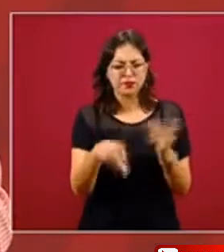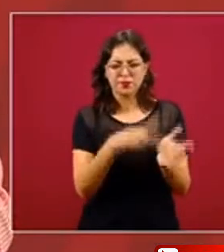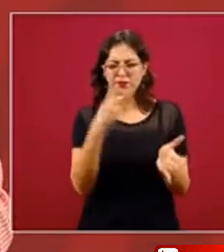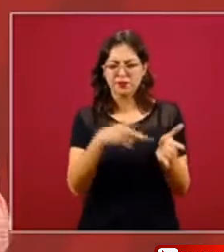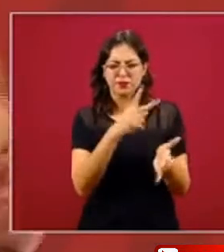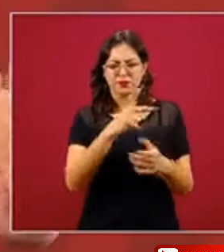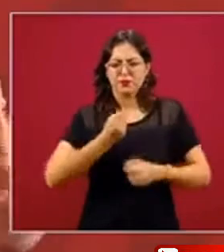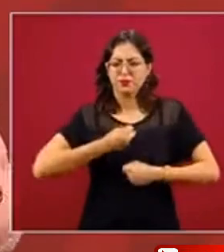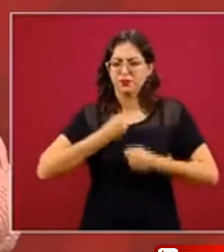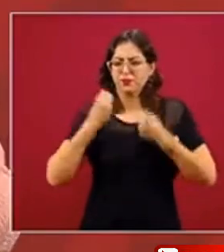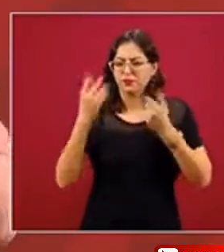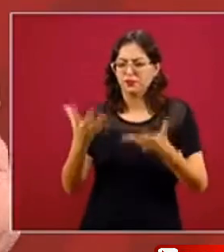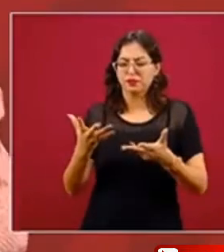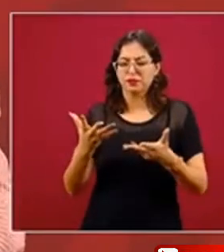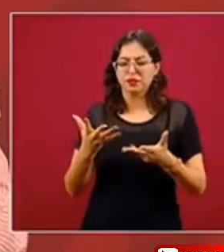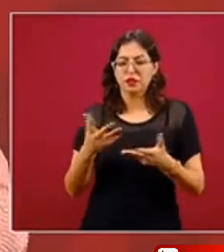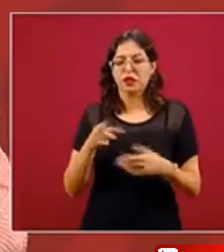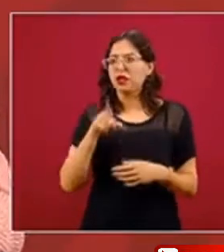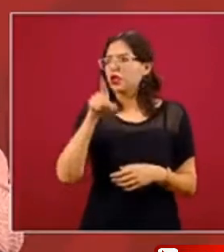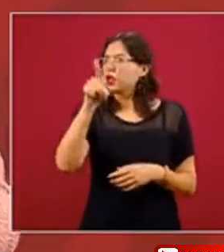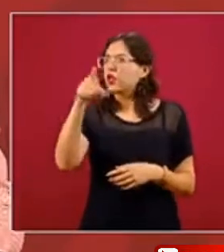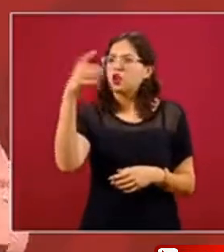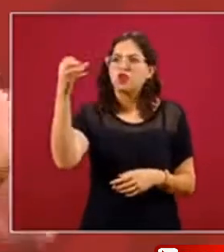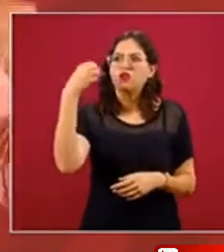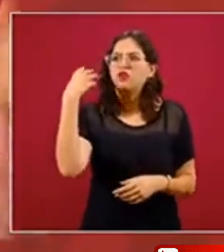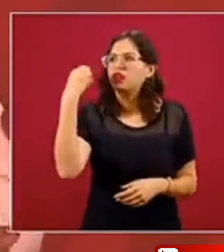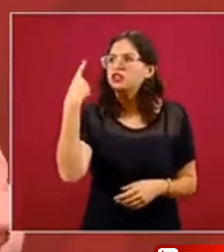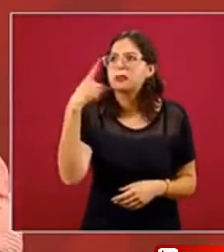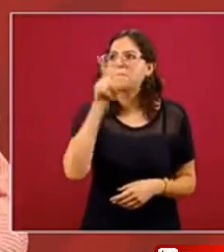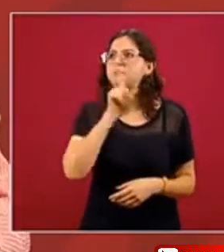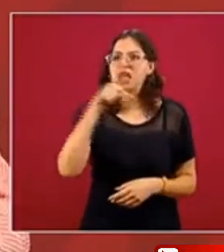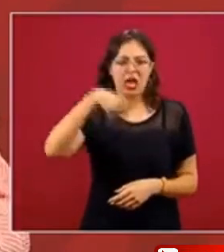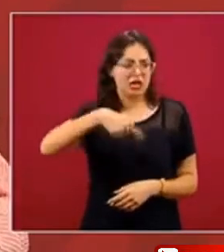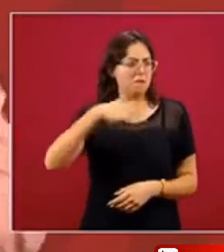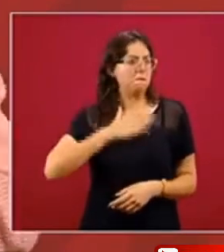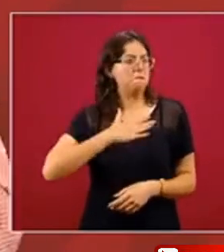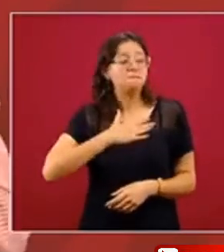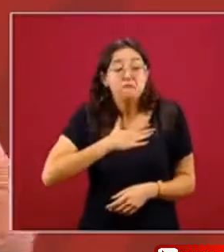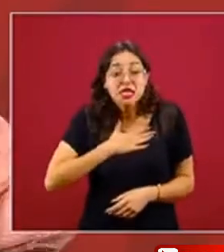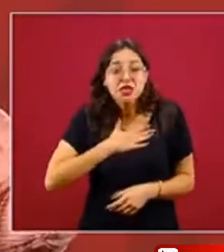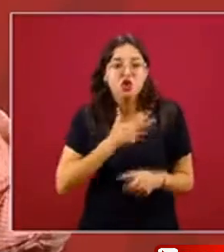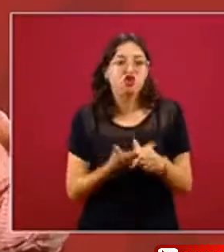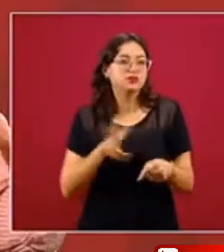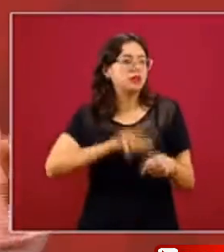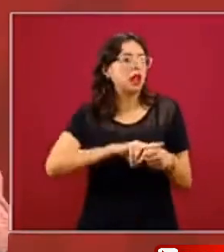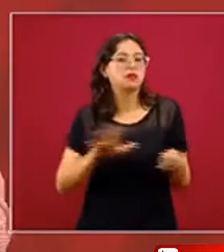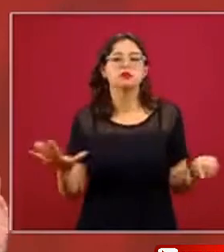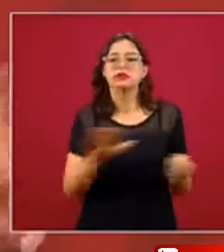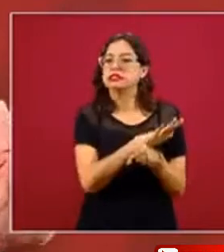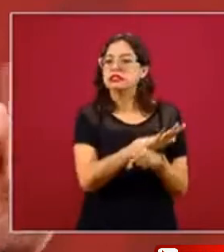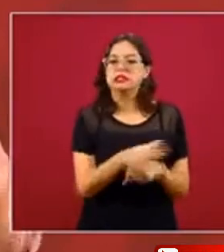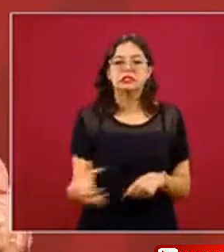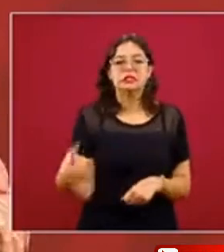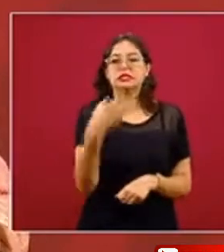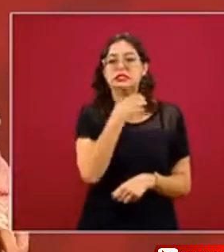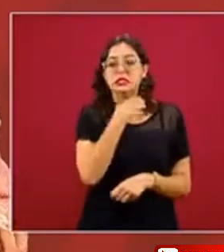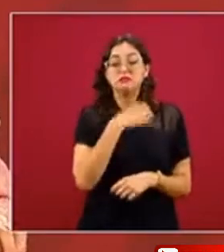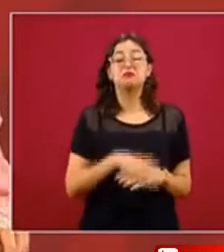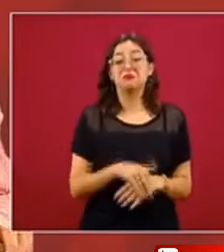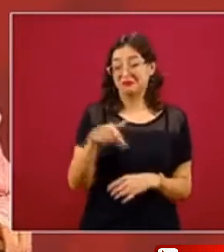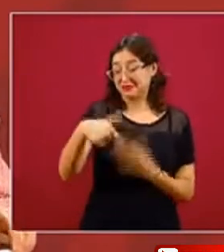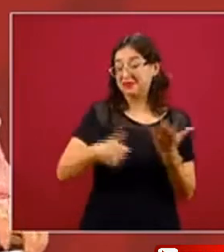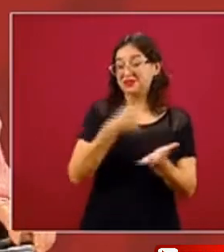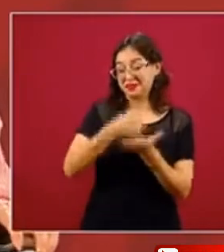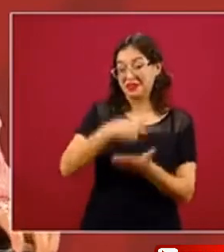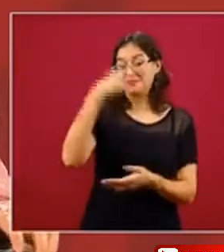ocasiones diciendo: lo que dicen en la conferencia no es cierto, porque aquí en mi hospital estamos rebasados. Nos pasó en la Ciudad de